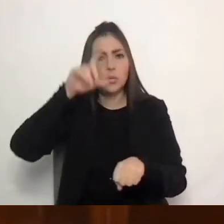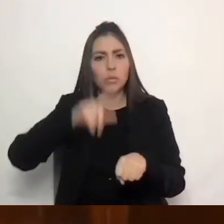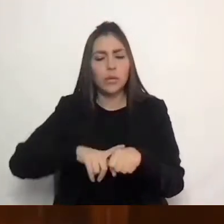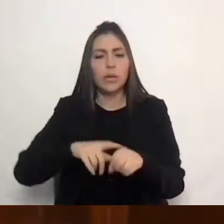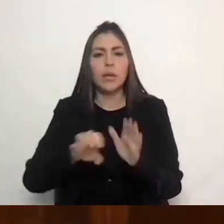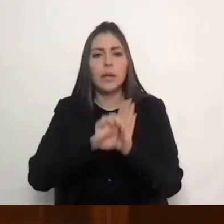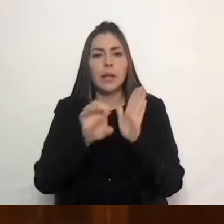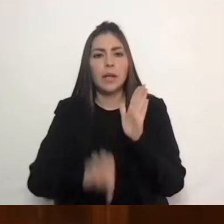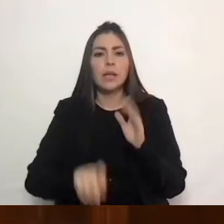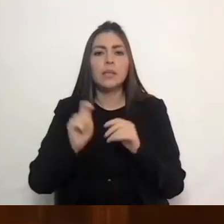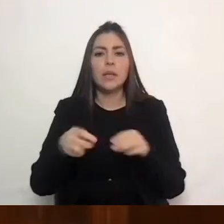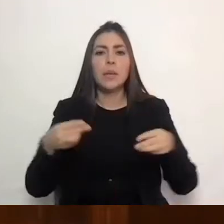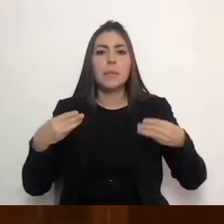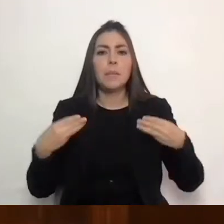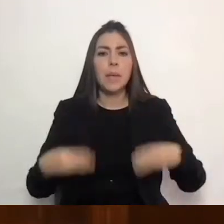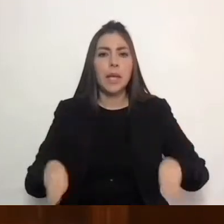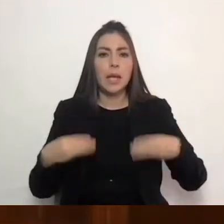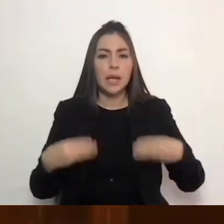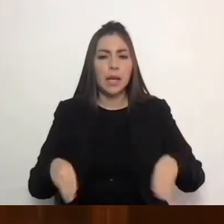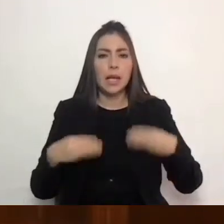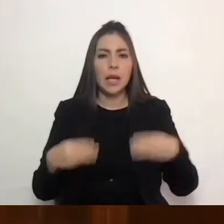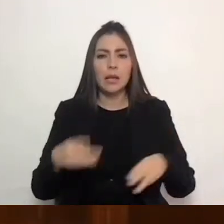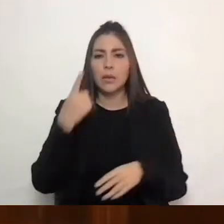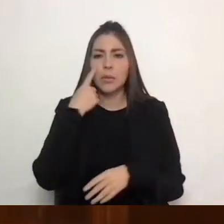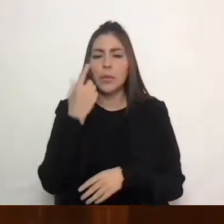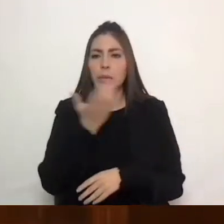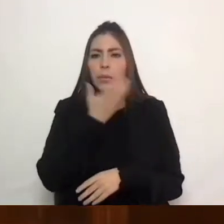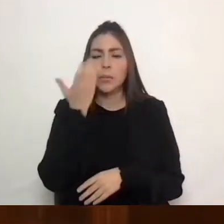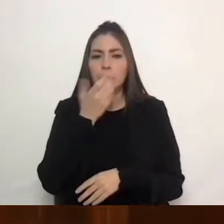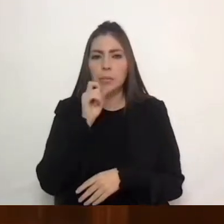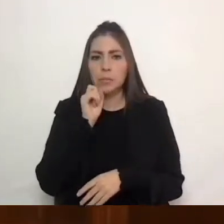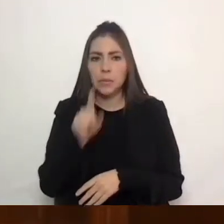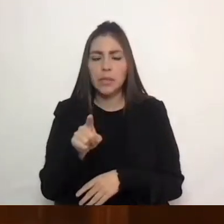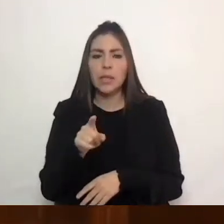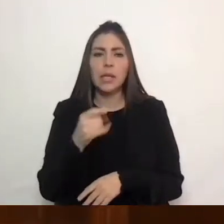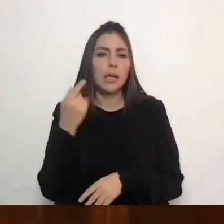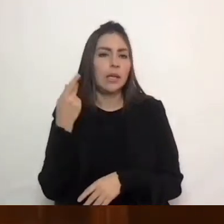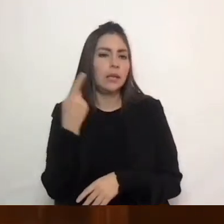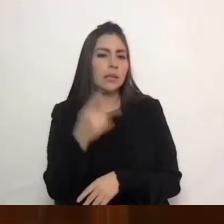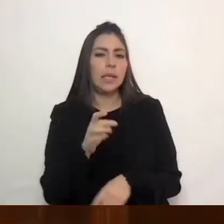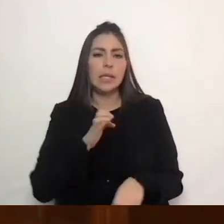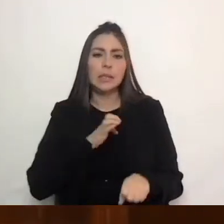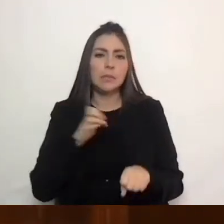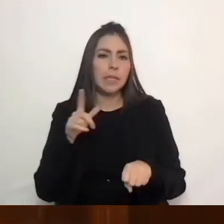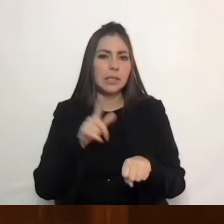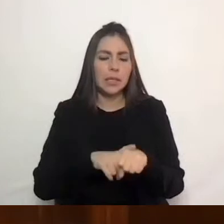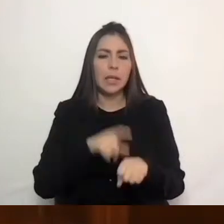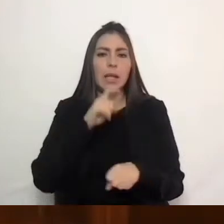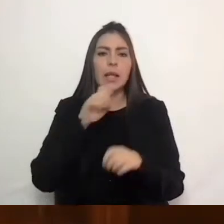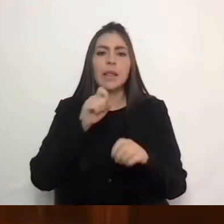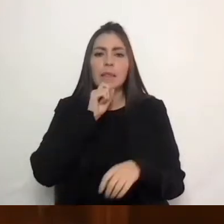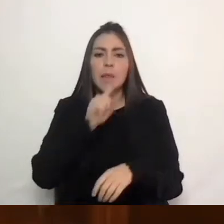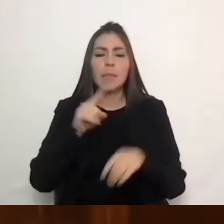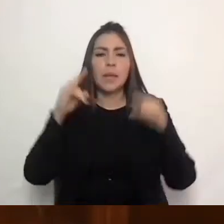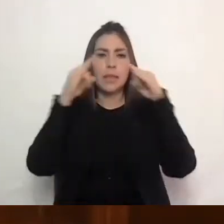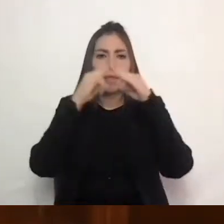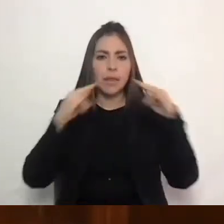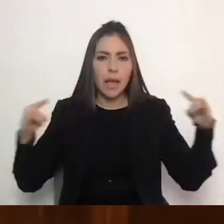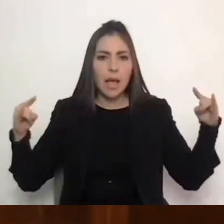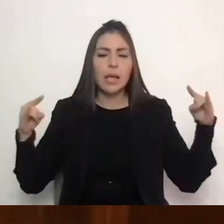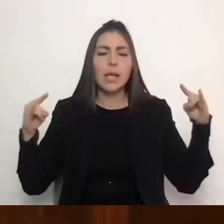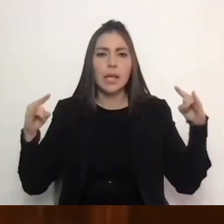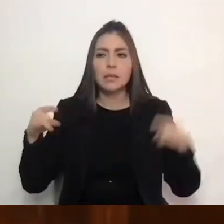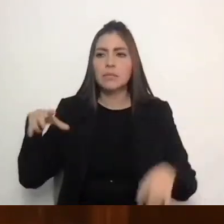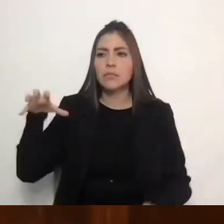son los mercados públicos tradicionales y especializados, así como los tianguis distribuidos